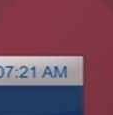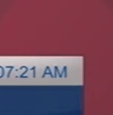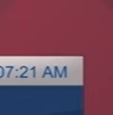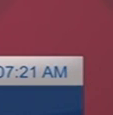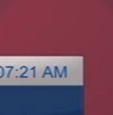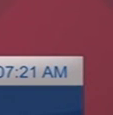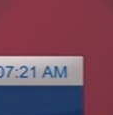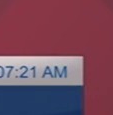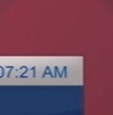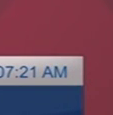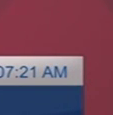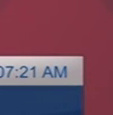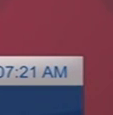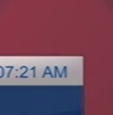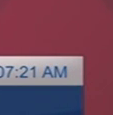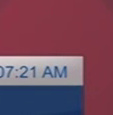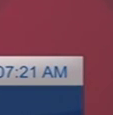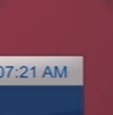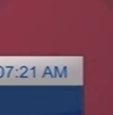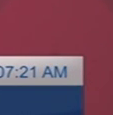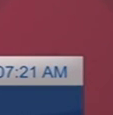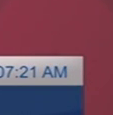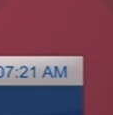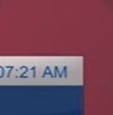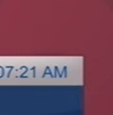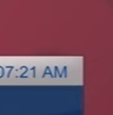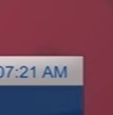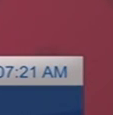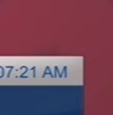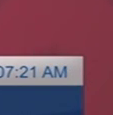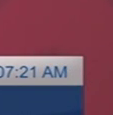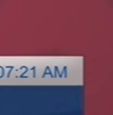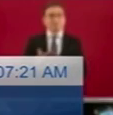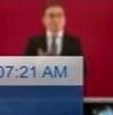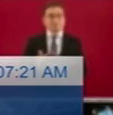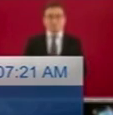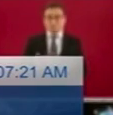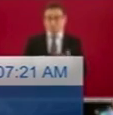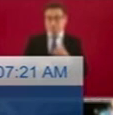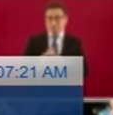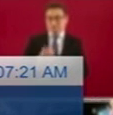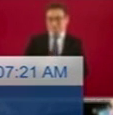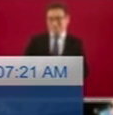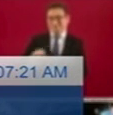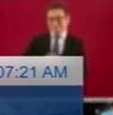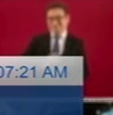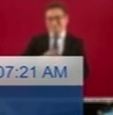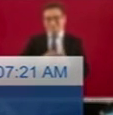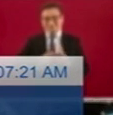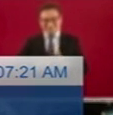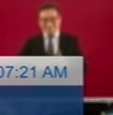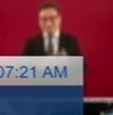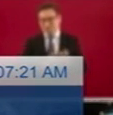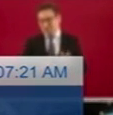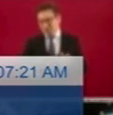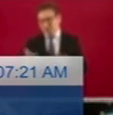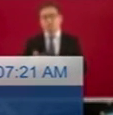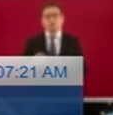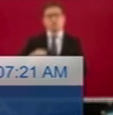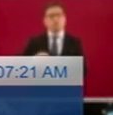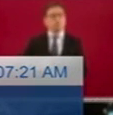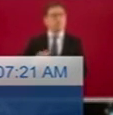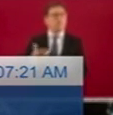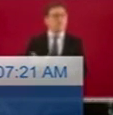un mensaje de tranquilidad a la ciudadanía y de que ésta será una crisis transitoria como lo ha señalado en los últimos días